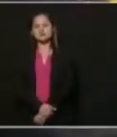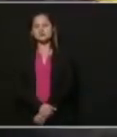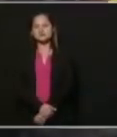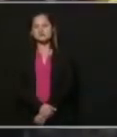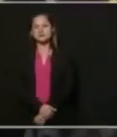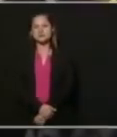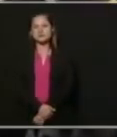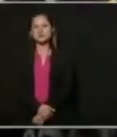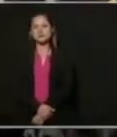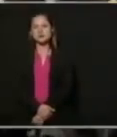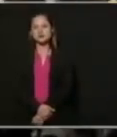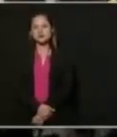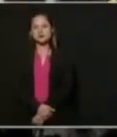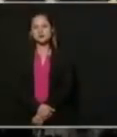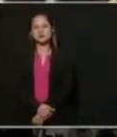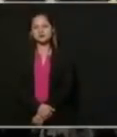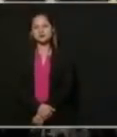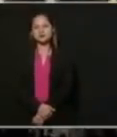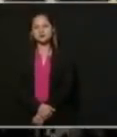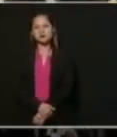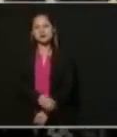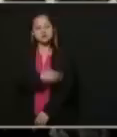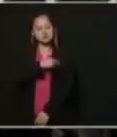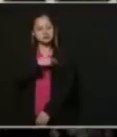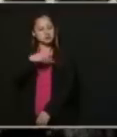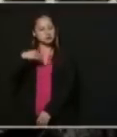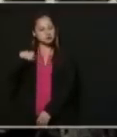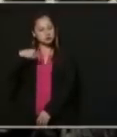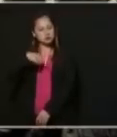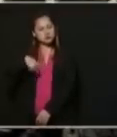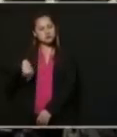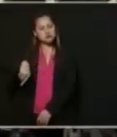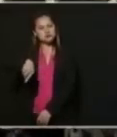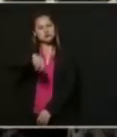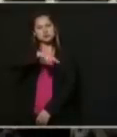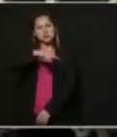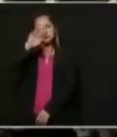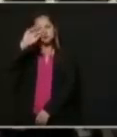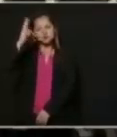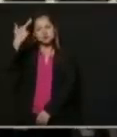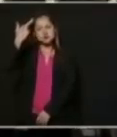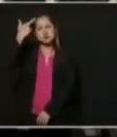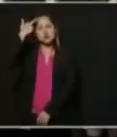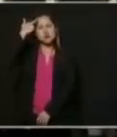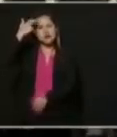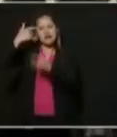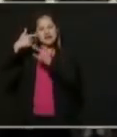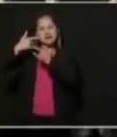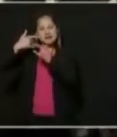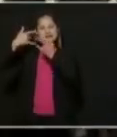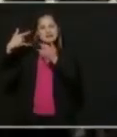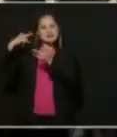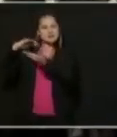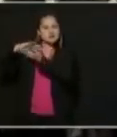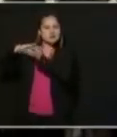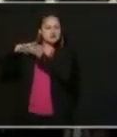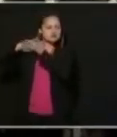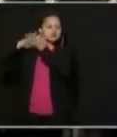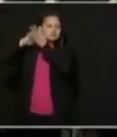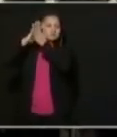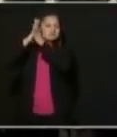a recordar siempre las transformaciones históricas y